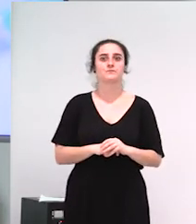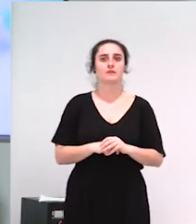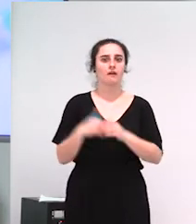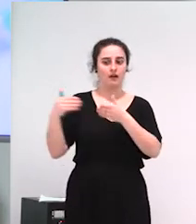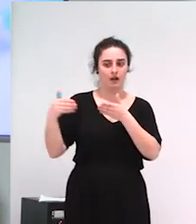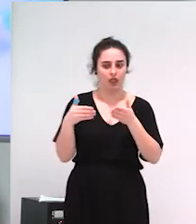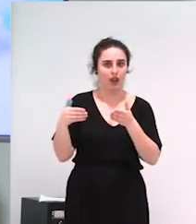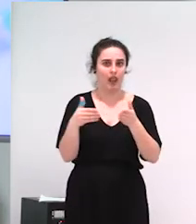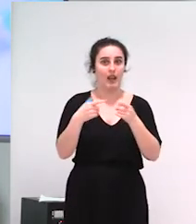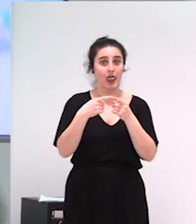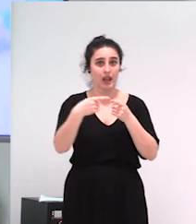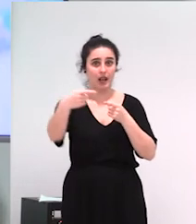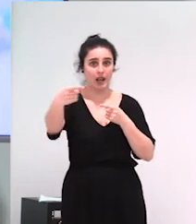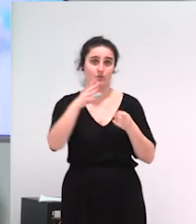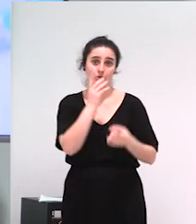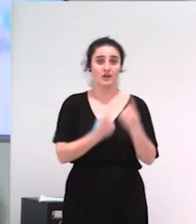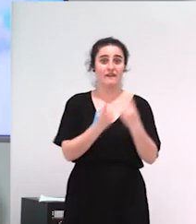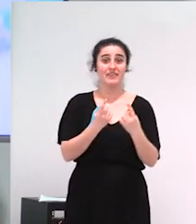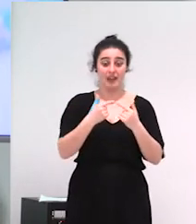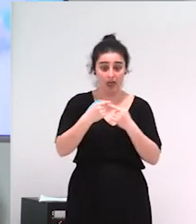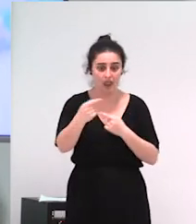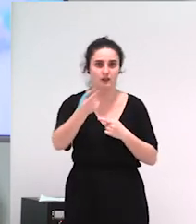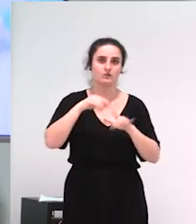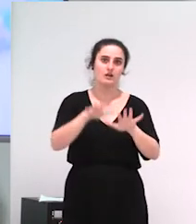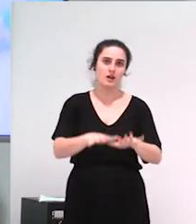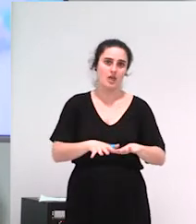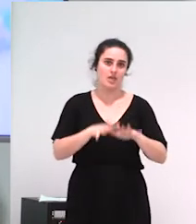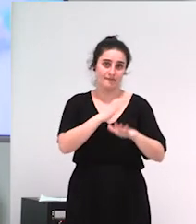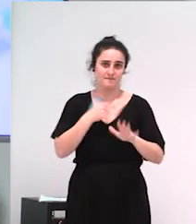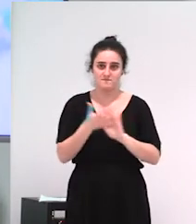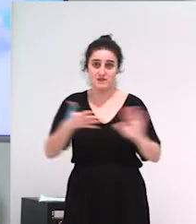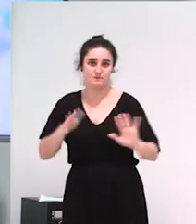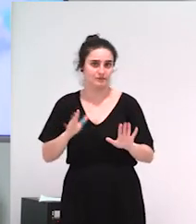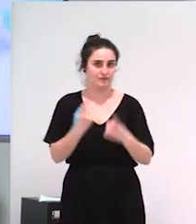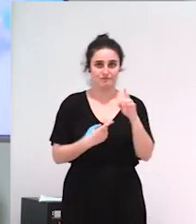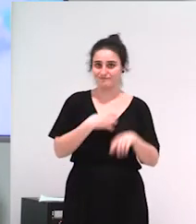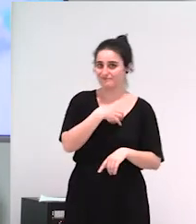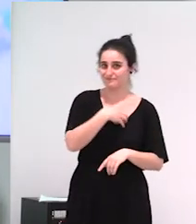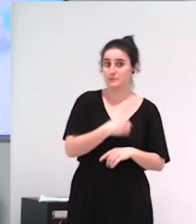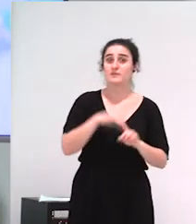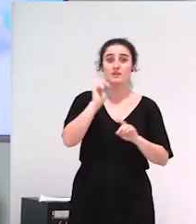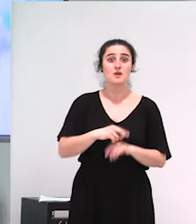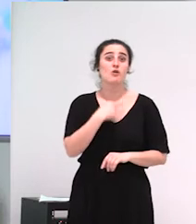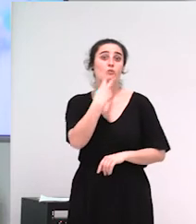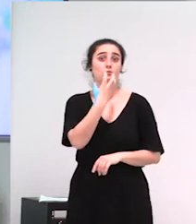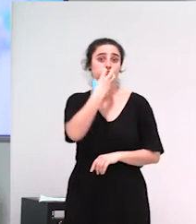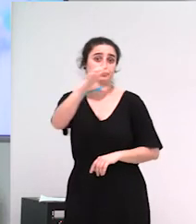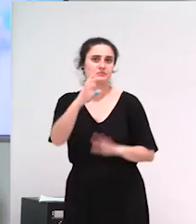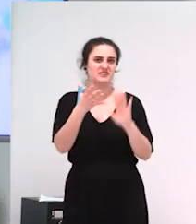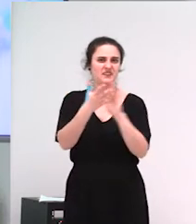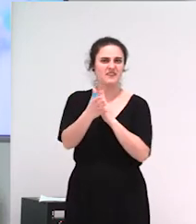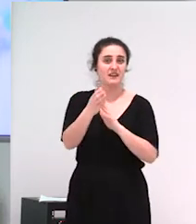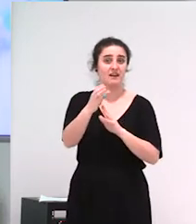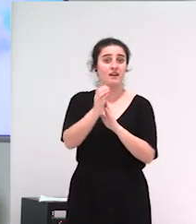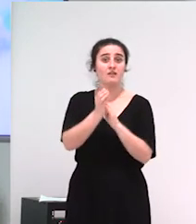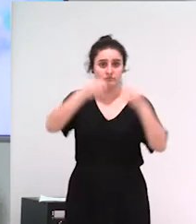largo y a veces de ser tan largo vamos más lentas de lo que desearíamos. Y que alzar la voz no es sinónimo de ser